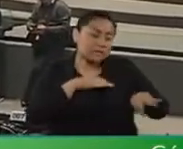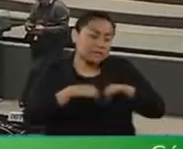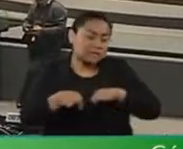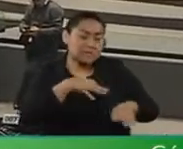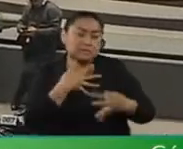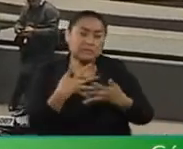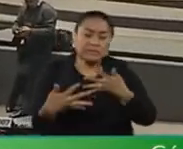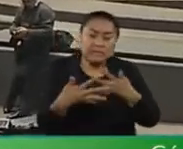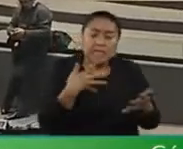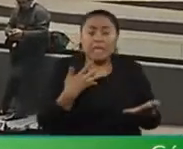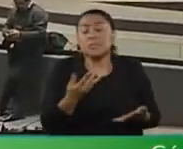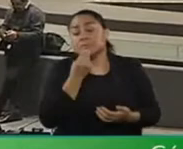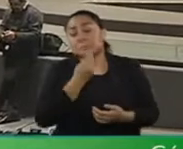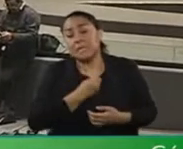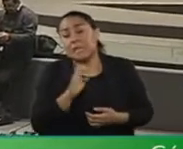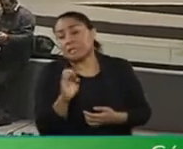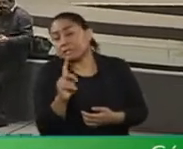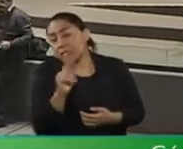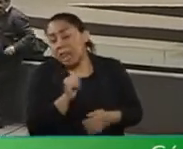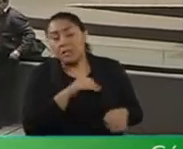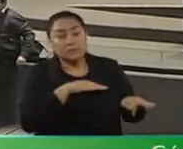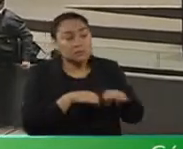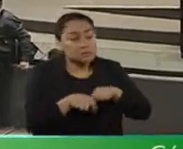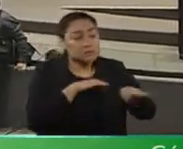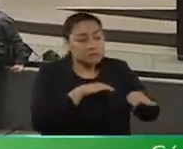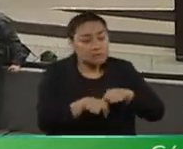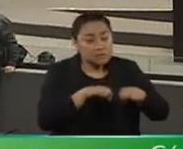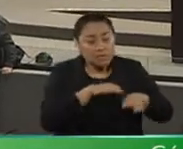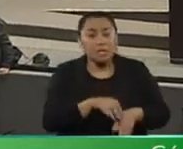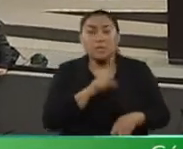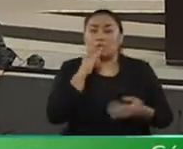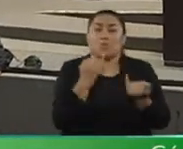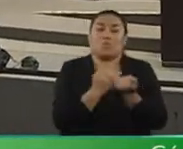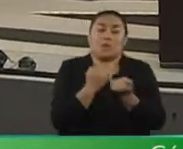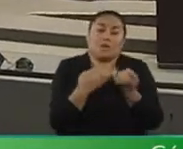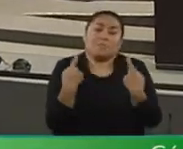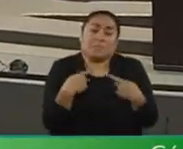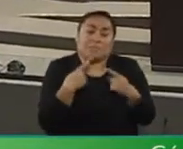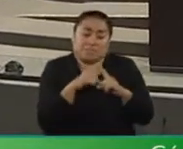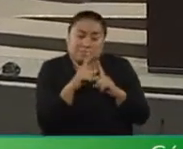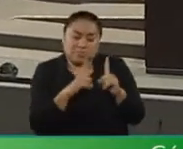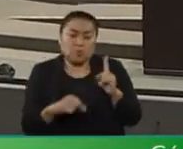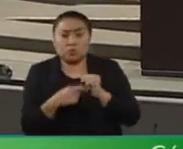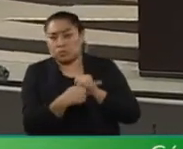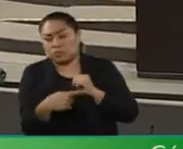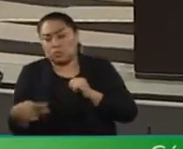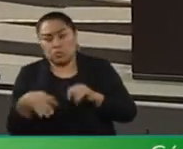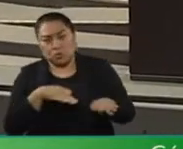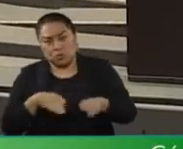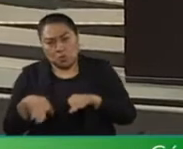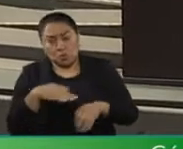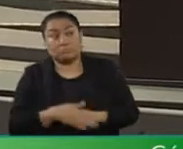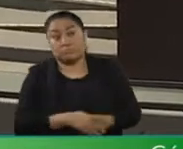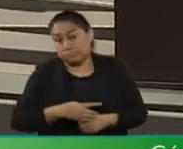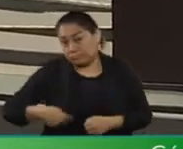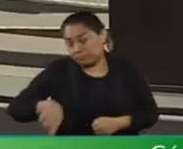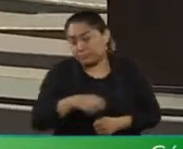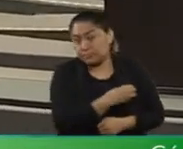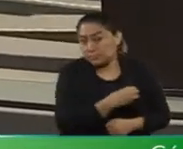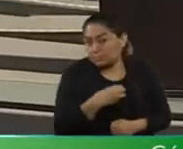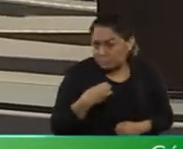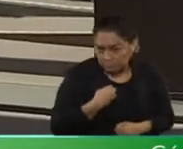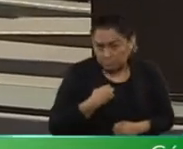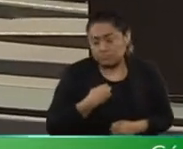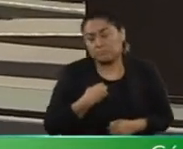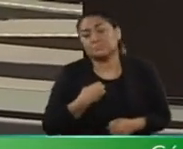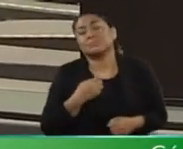que tienen que quedarse horas extras y por todos los trabajadores de este país tenemos el deber moral de que no